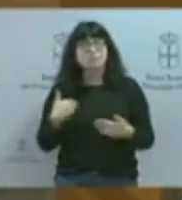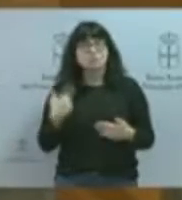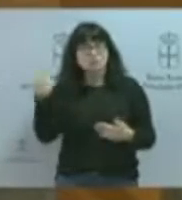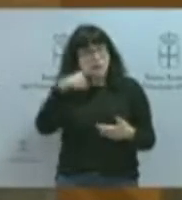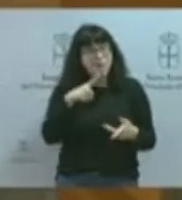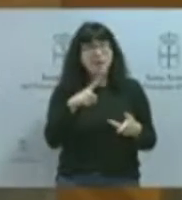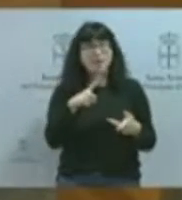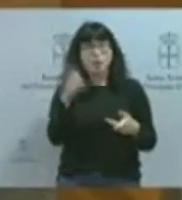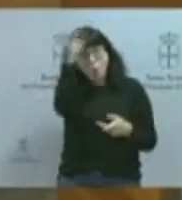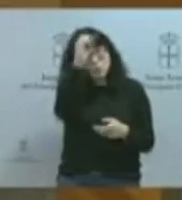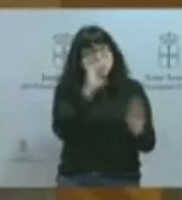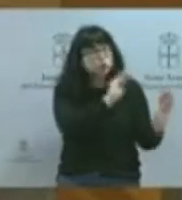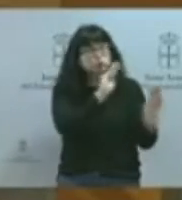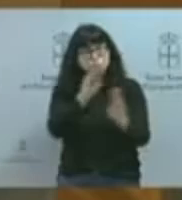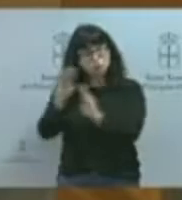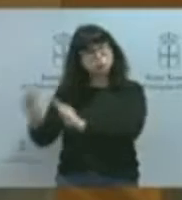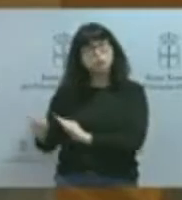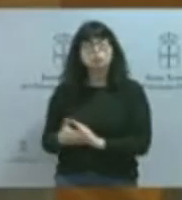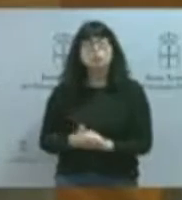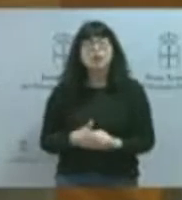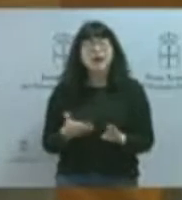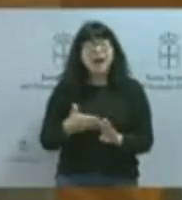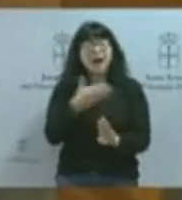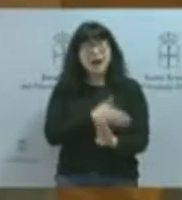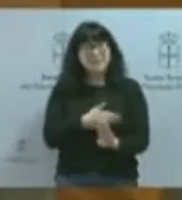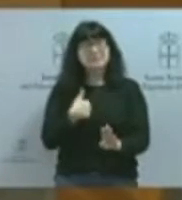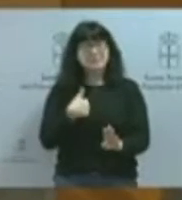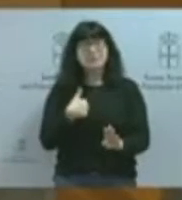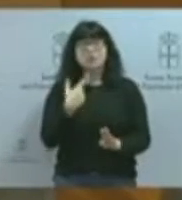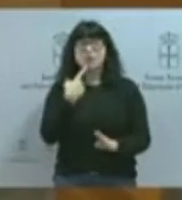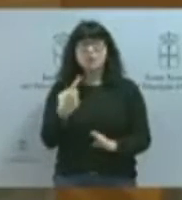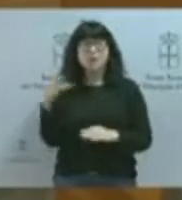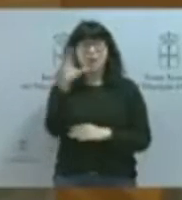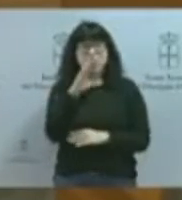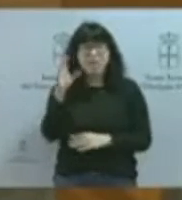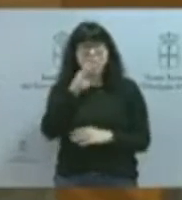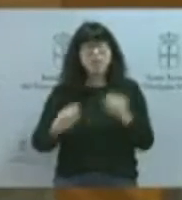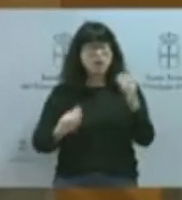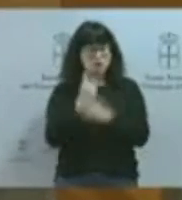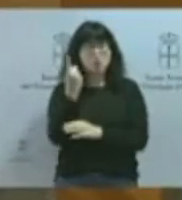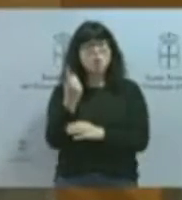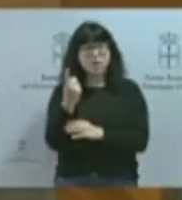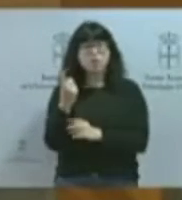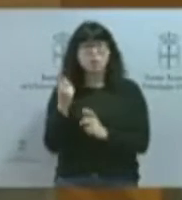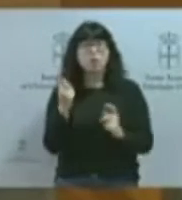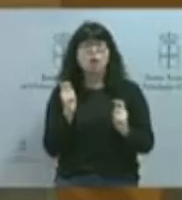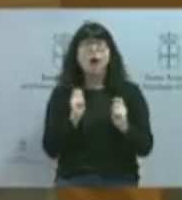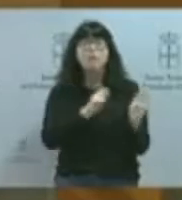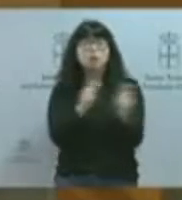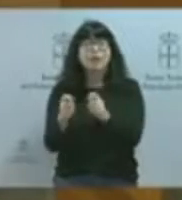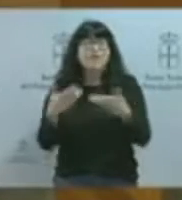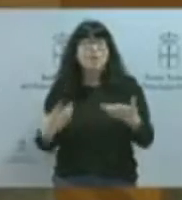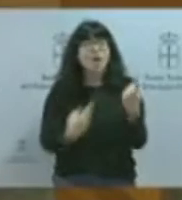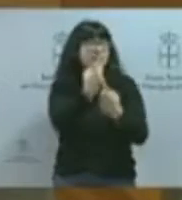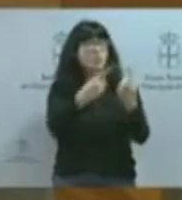todos ustedes de la aportación de la ciencia y la innovación. Alguien se lo tomó a cachondeo, hubo gente que se reía. Oiga, cada día que pasa a nivel interno